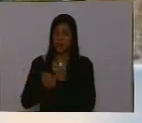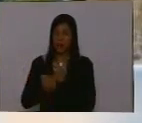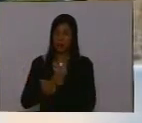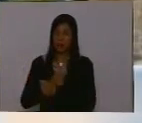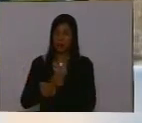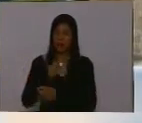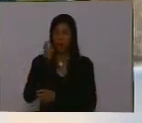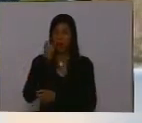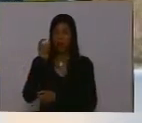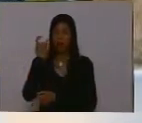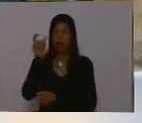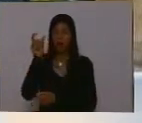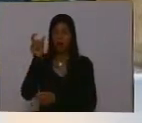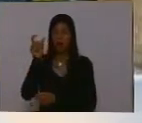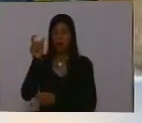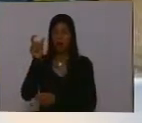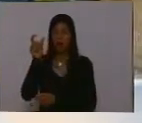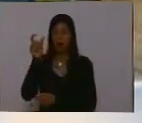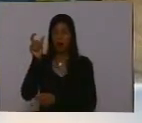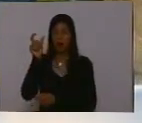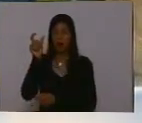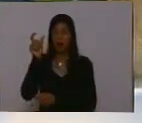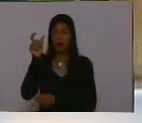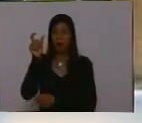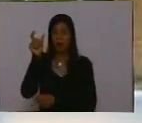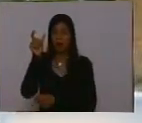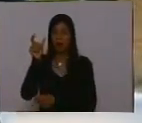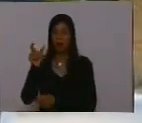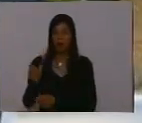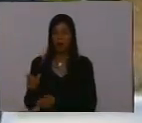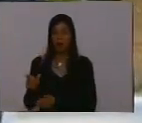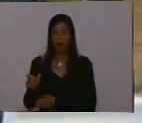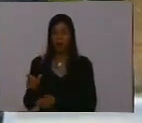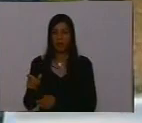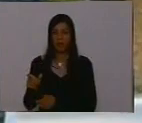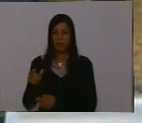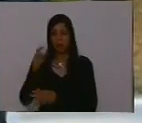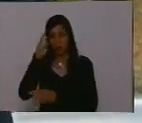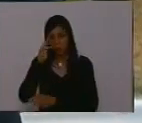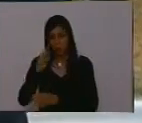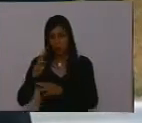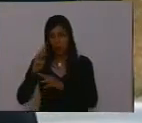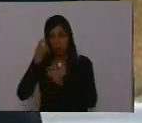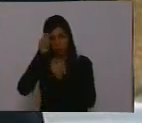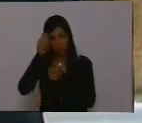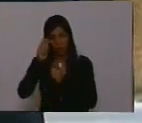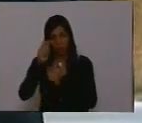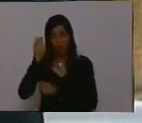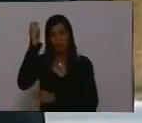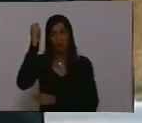Presidente de la Asamblea Nacional Constituyente, honorables constituyentes,